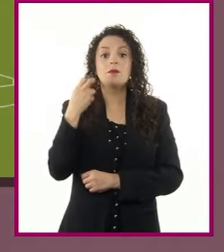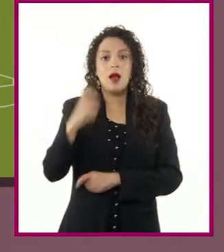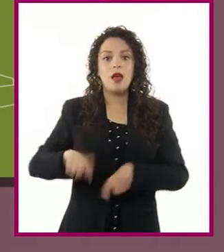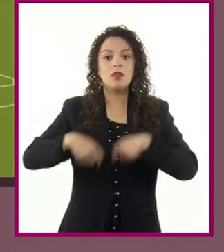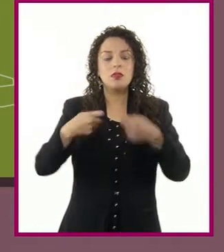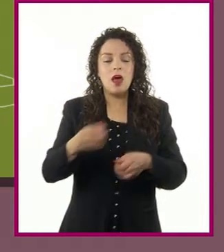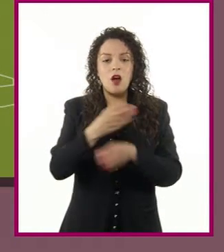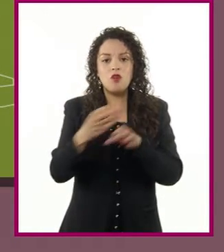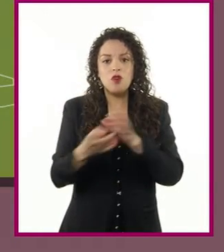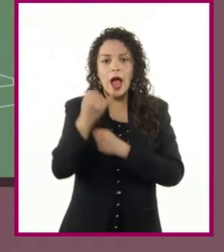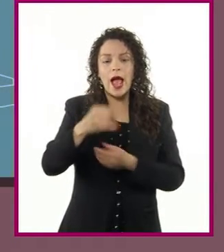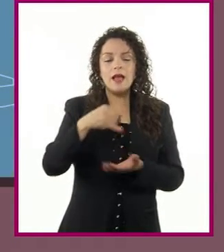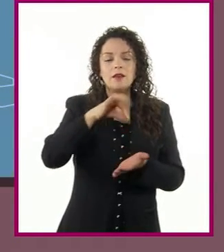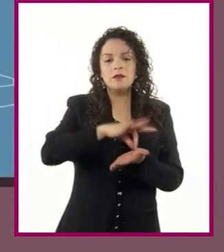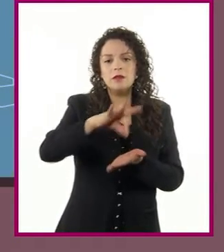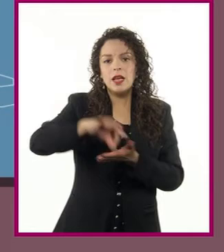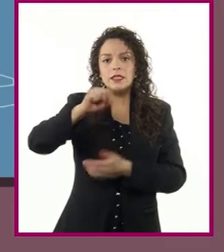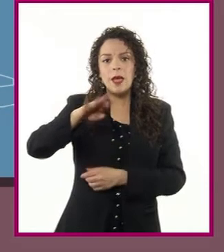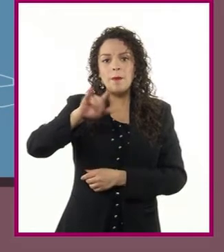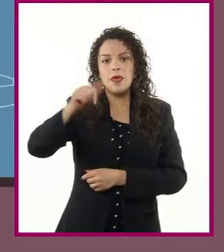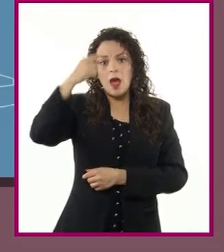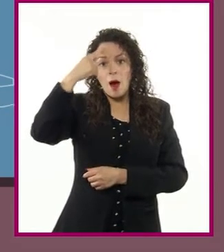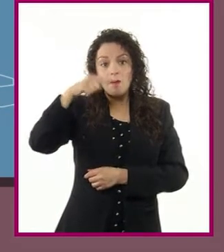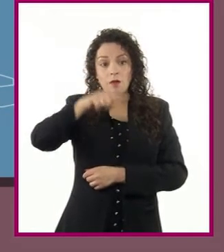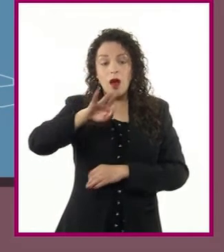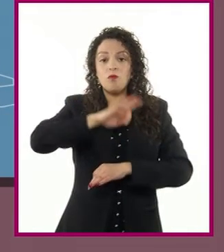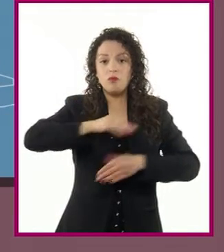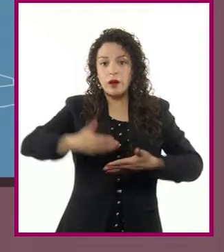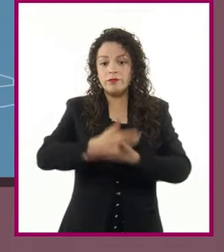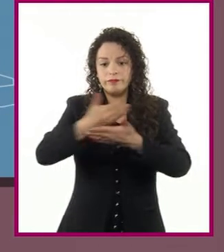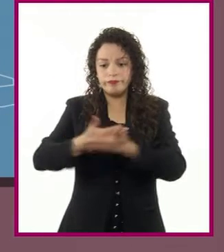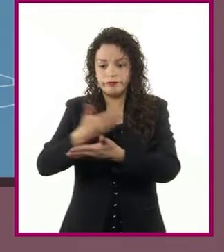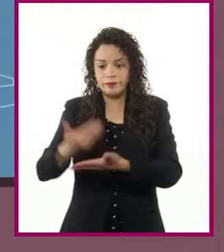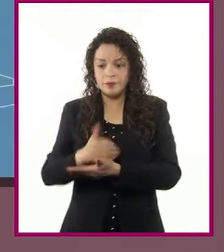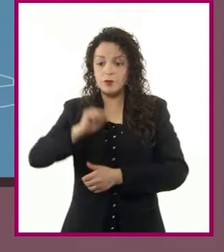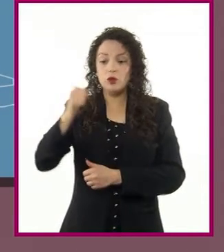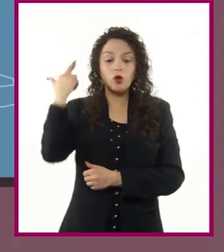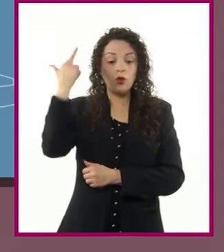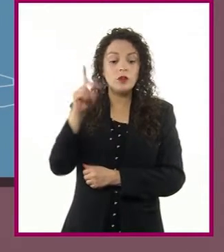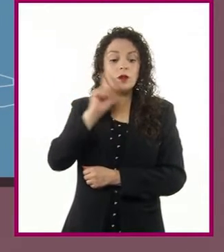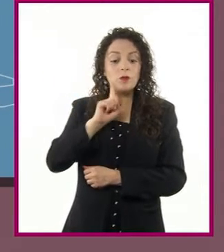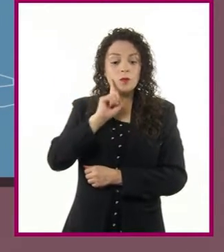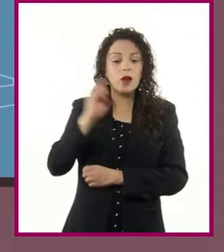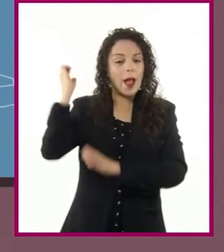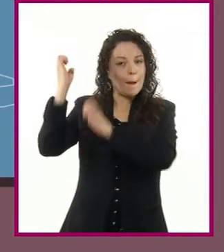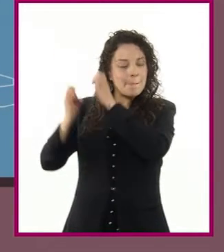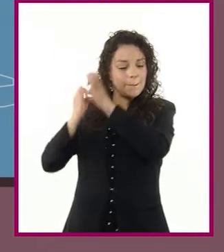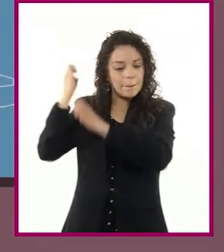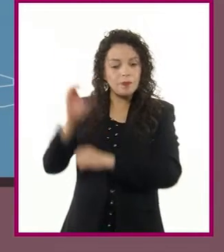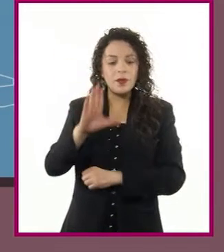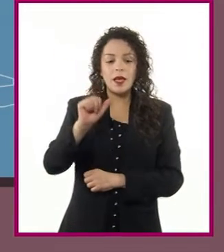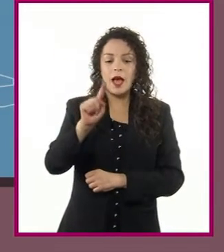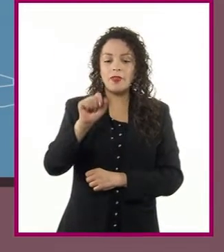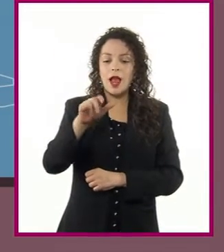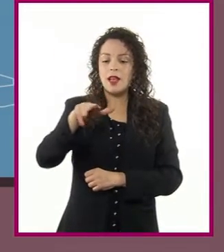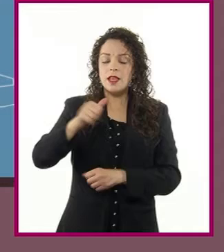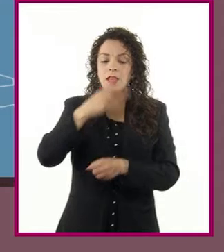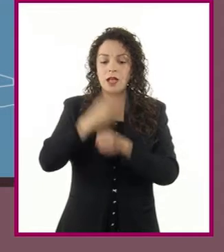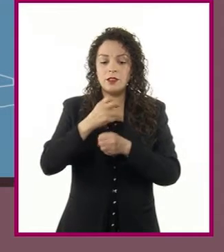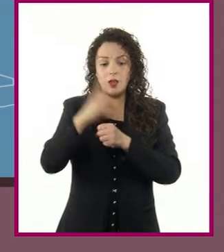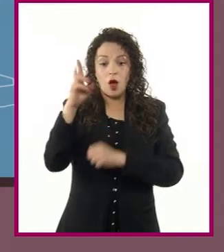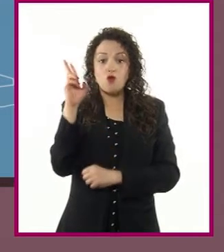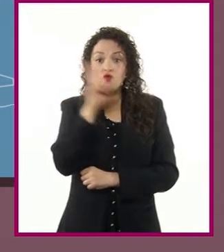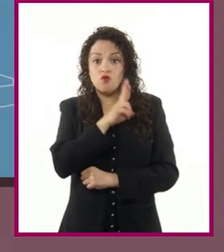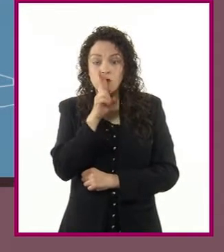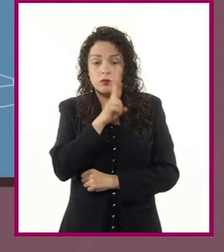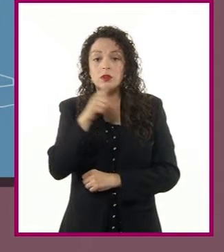para restaurar sus granjas. Mientras que Catalina II, emperatriz de Rusia, interesada en promover la cultura y la